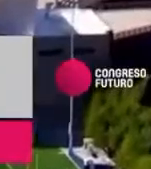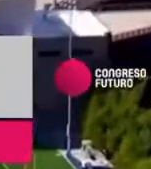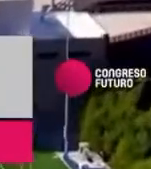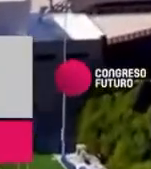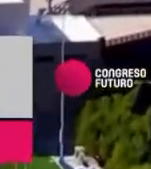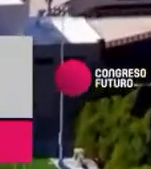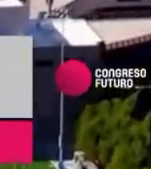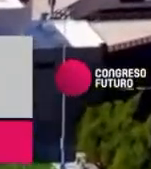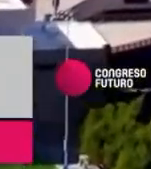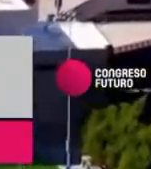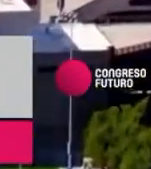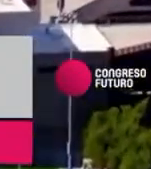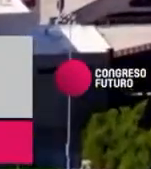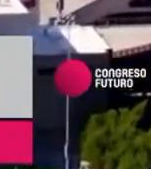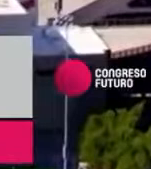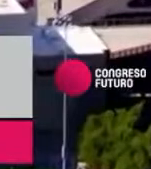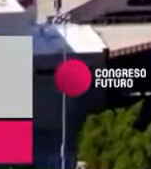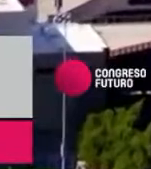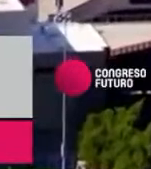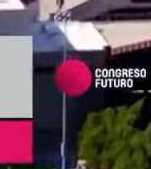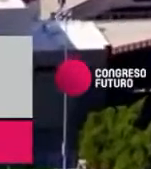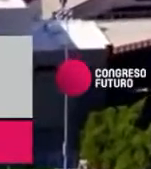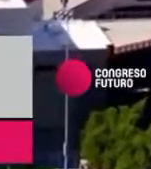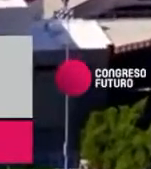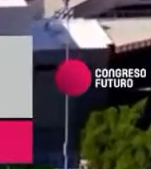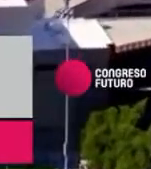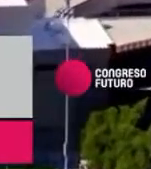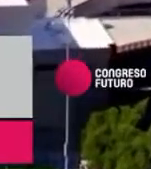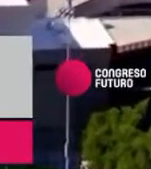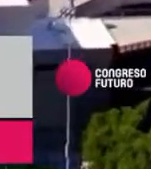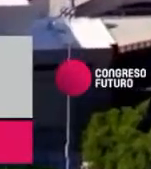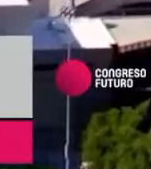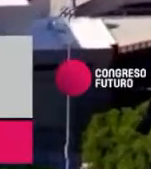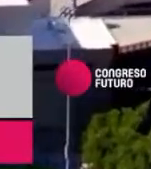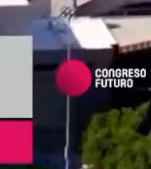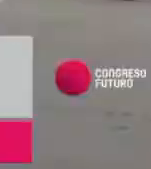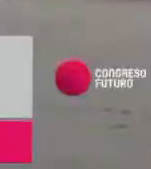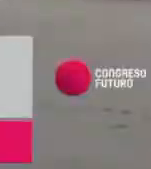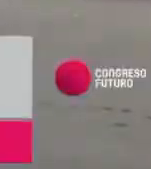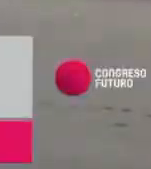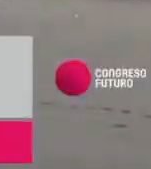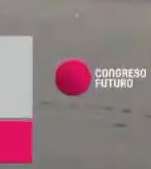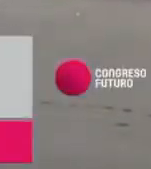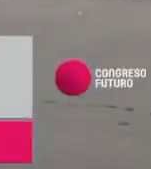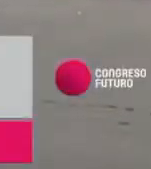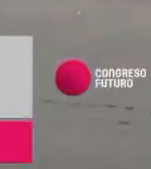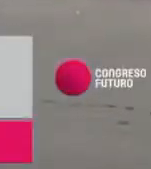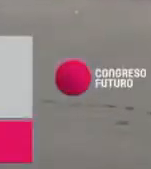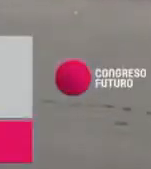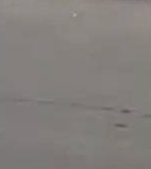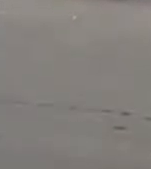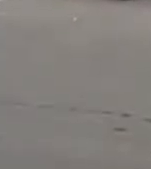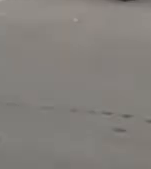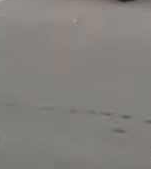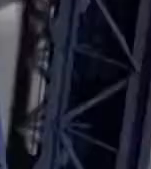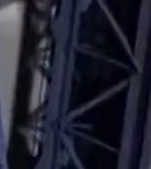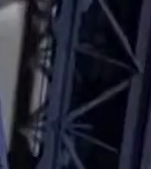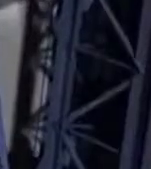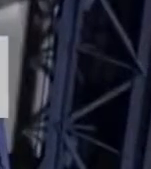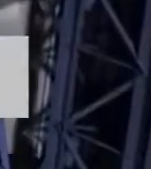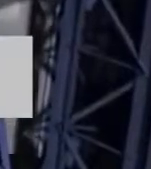Arizona se esconden los espejos que nos darán las respuestas a las preguntas más intrigantes sobre nuestro universo.